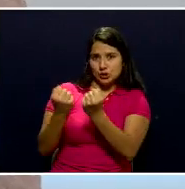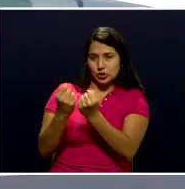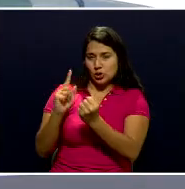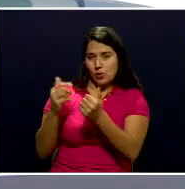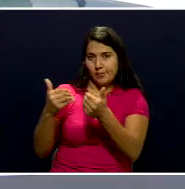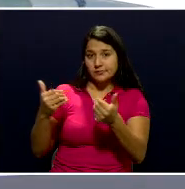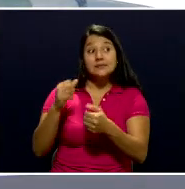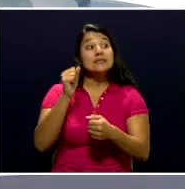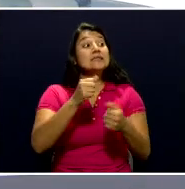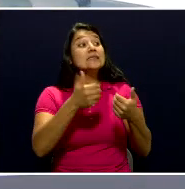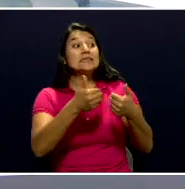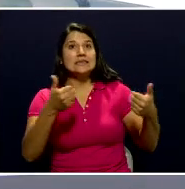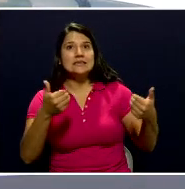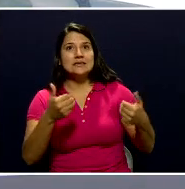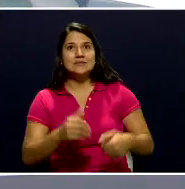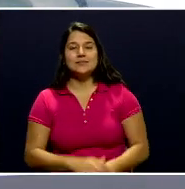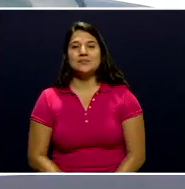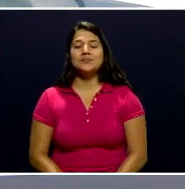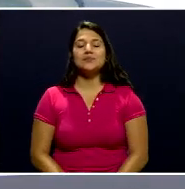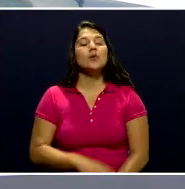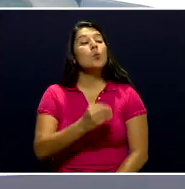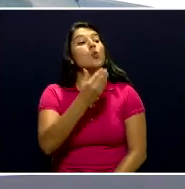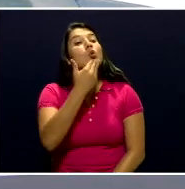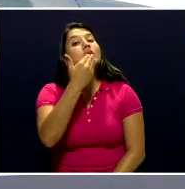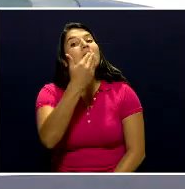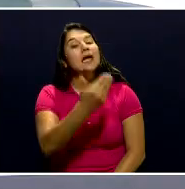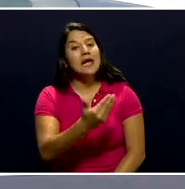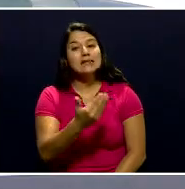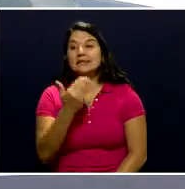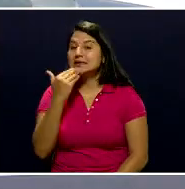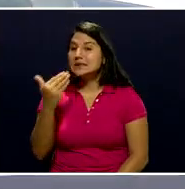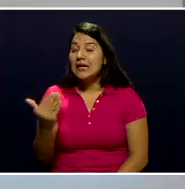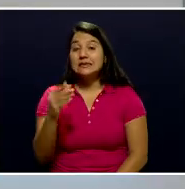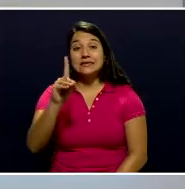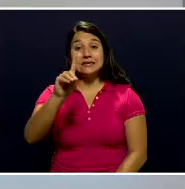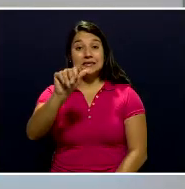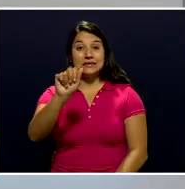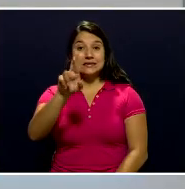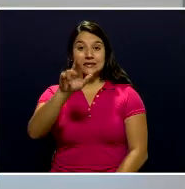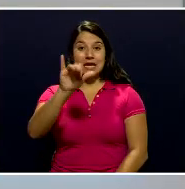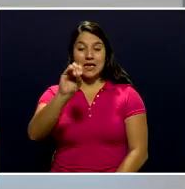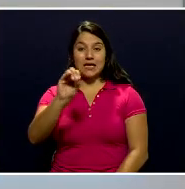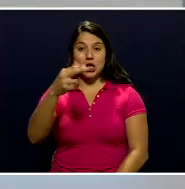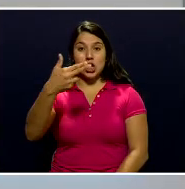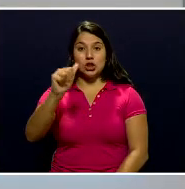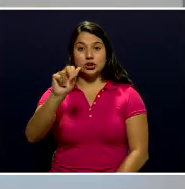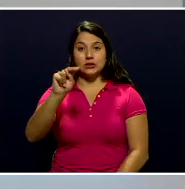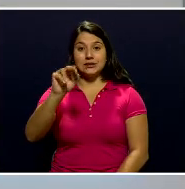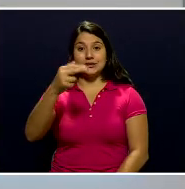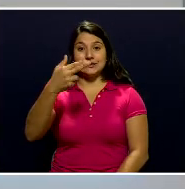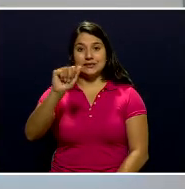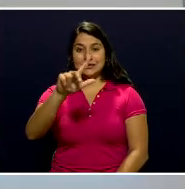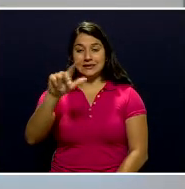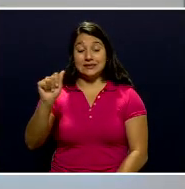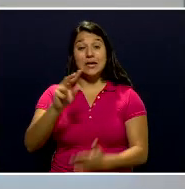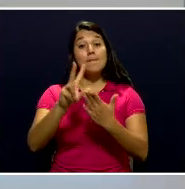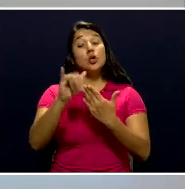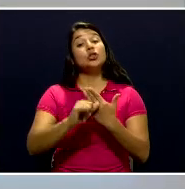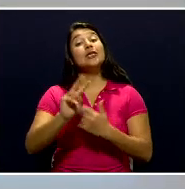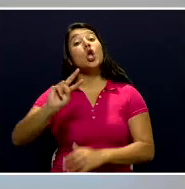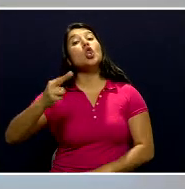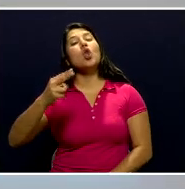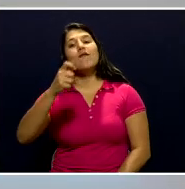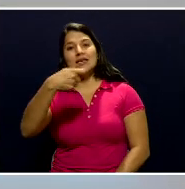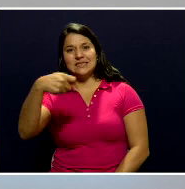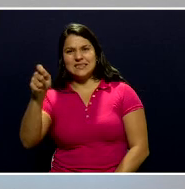mantengamos la distancia física. Exacto. Muchísimas gracias. Gracias. Darío Chinchilla del proyecto Doble Check de